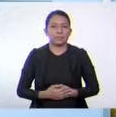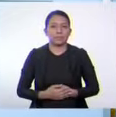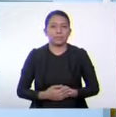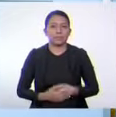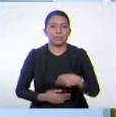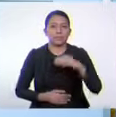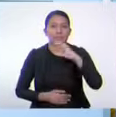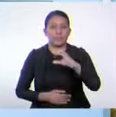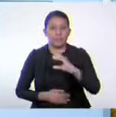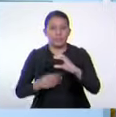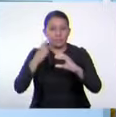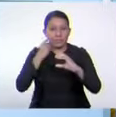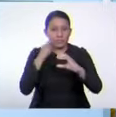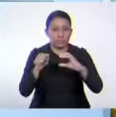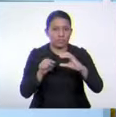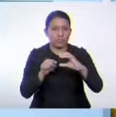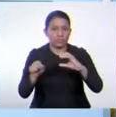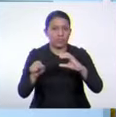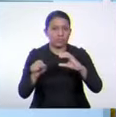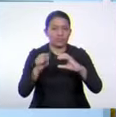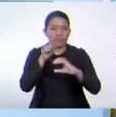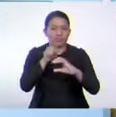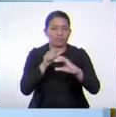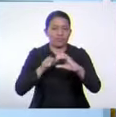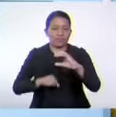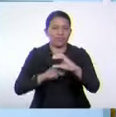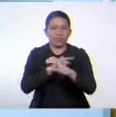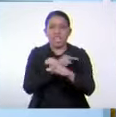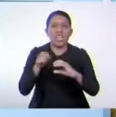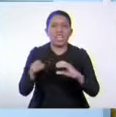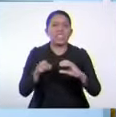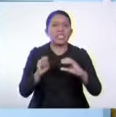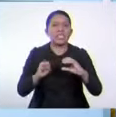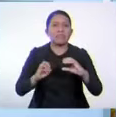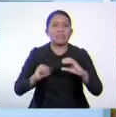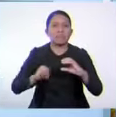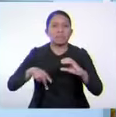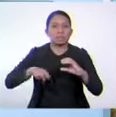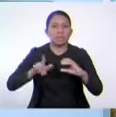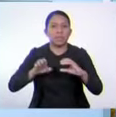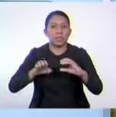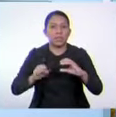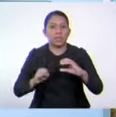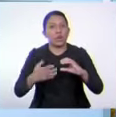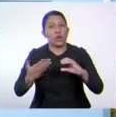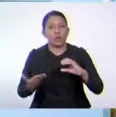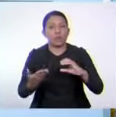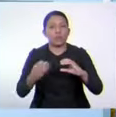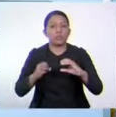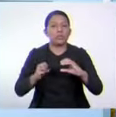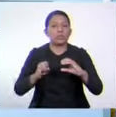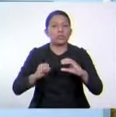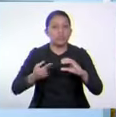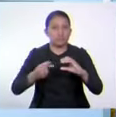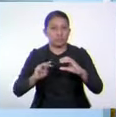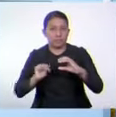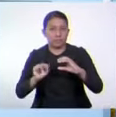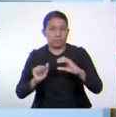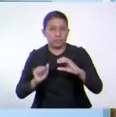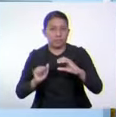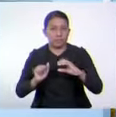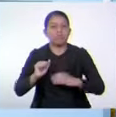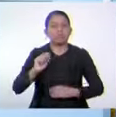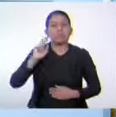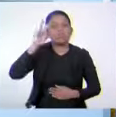estos enlaces son enlaces simples, que también se les denomina enlaces sigma. Quiere decir